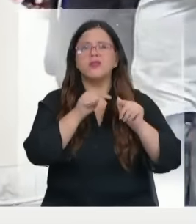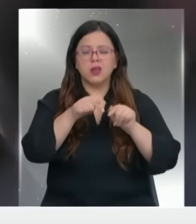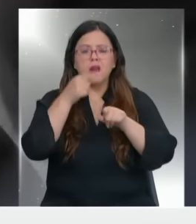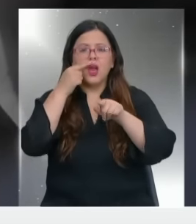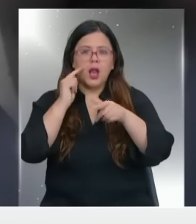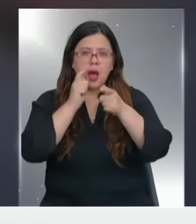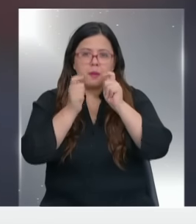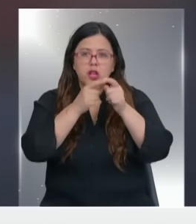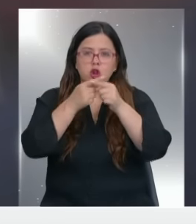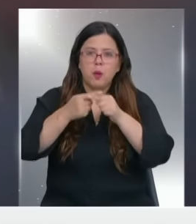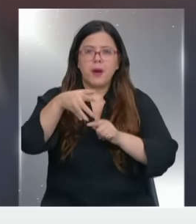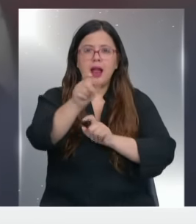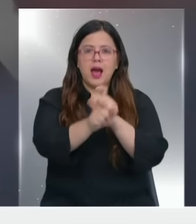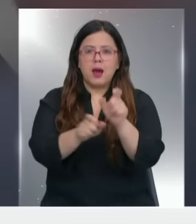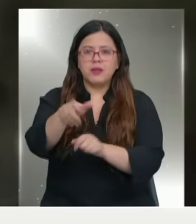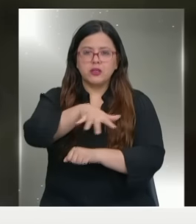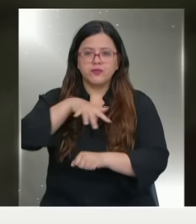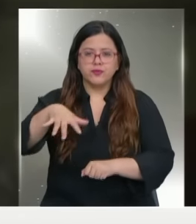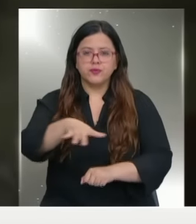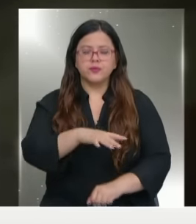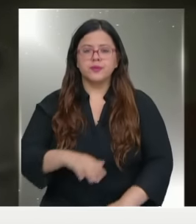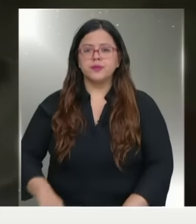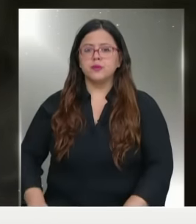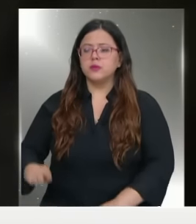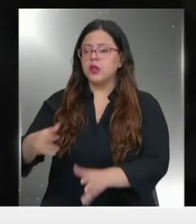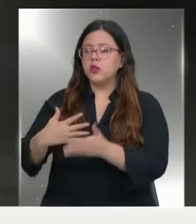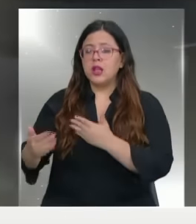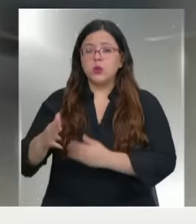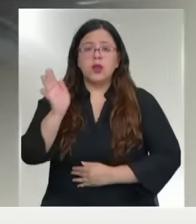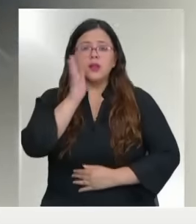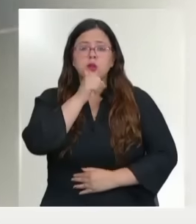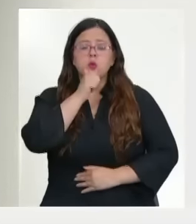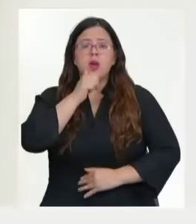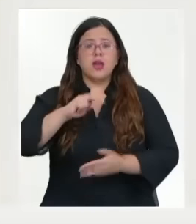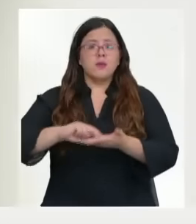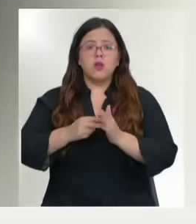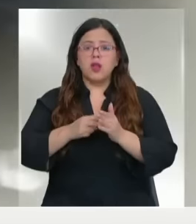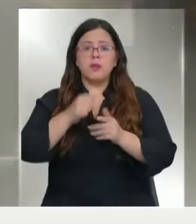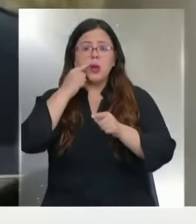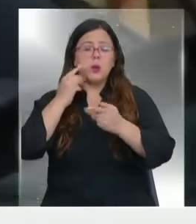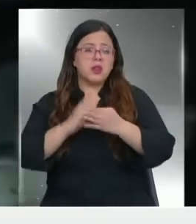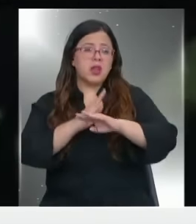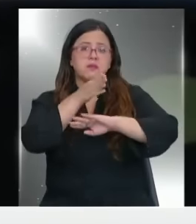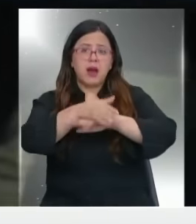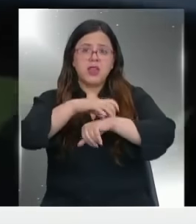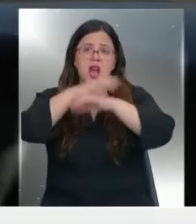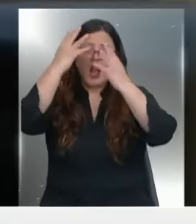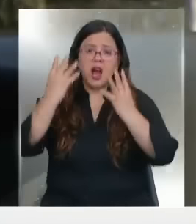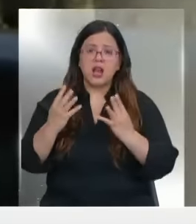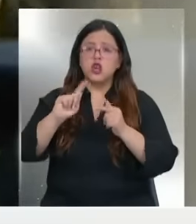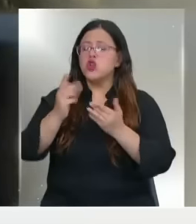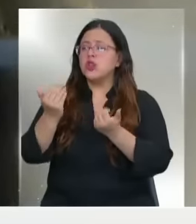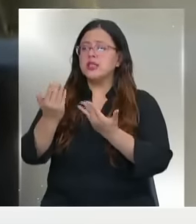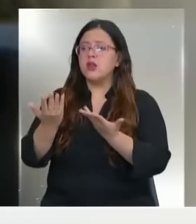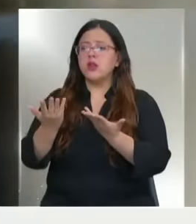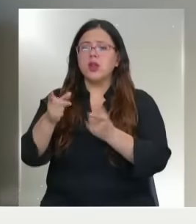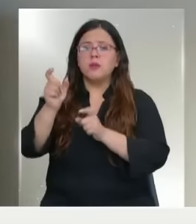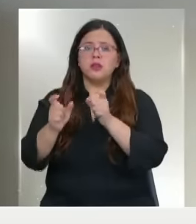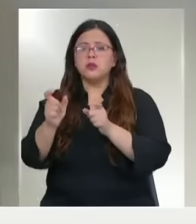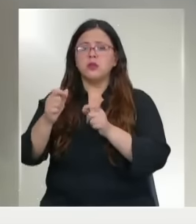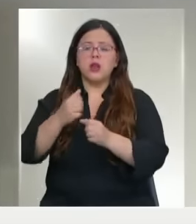la seguridad de la sociedad. Me parece lo natural, él no tiene problema en entregarse, ¿no es cierto? No es necesario conducción policial ni